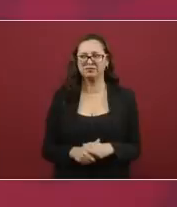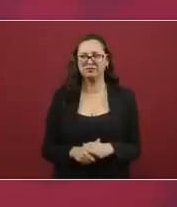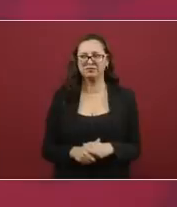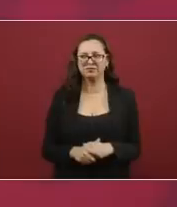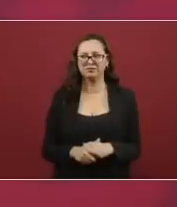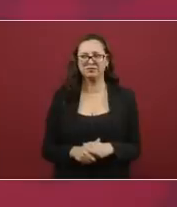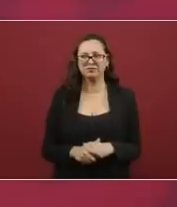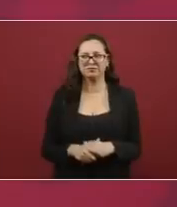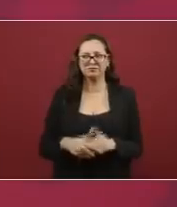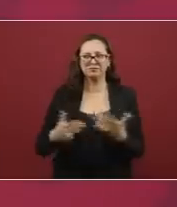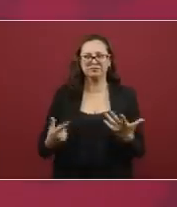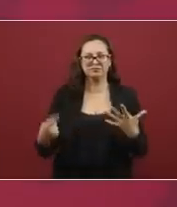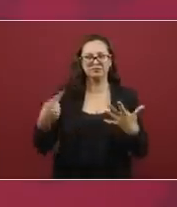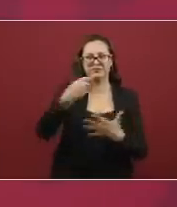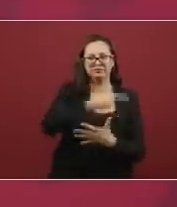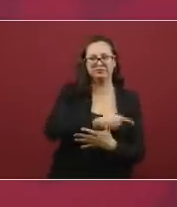esto